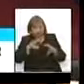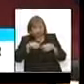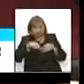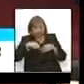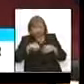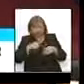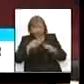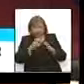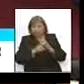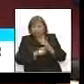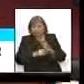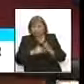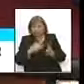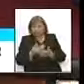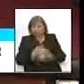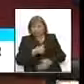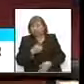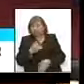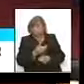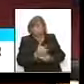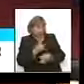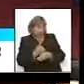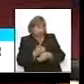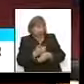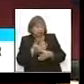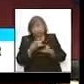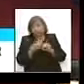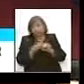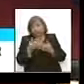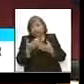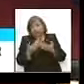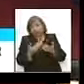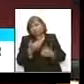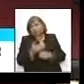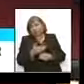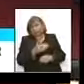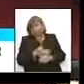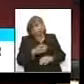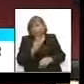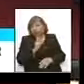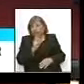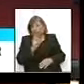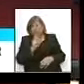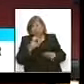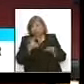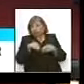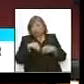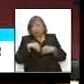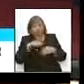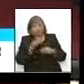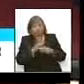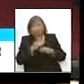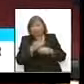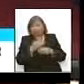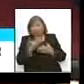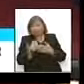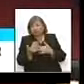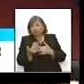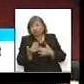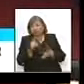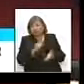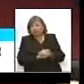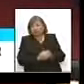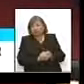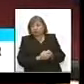más. En otros sí estamos de acuerdo, la forma de escribir los partidos, hay varias cosas que han mejorado, pero no se puede aceptar esta fórmula. De ahí que esperamos que